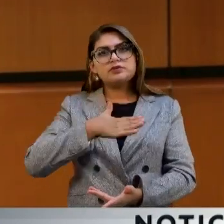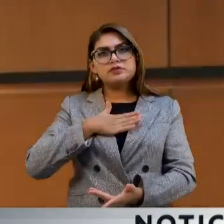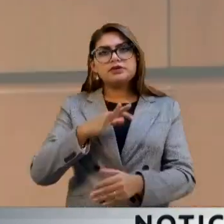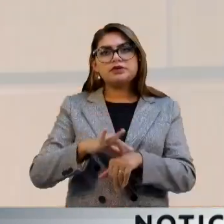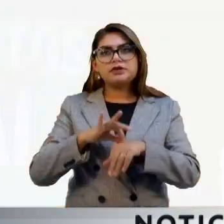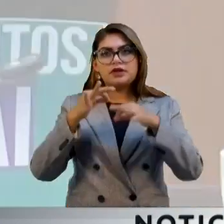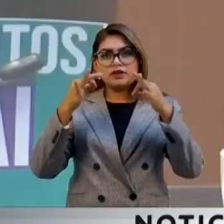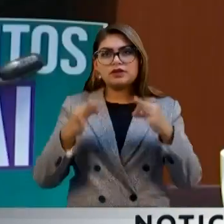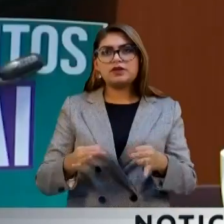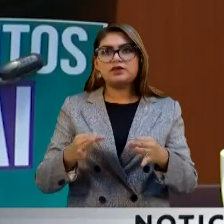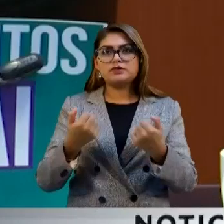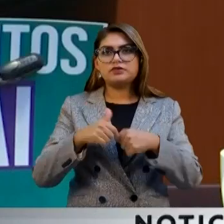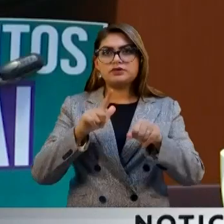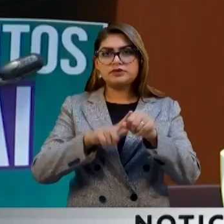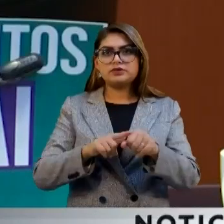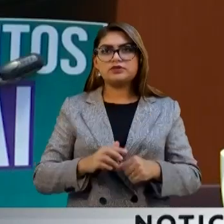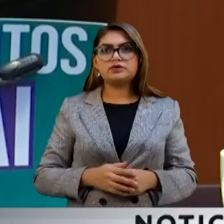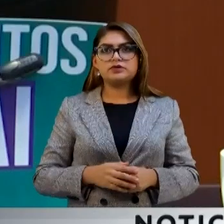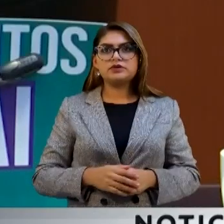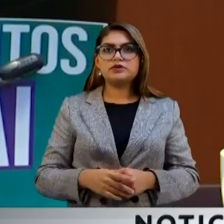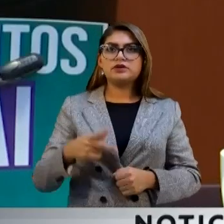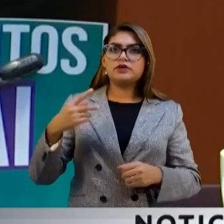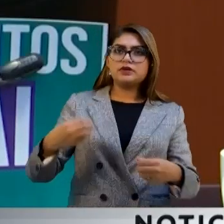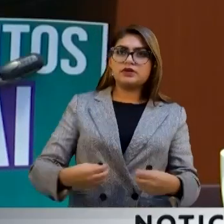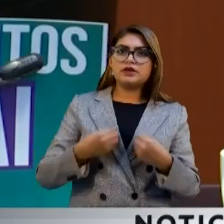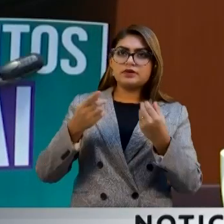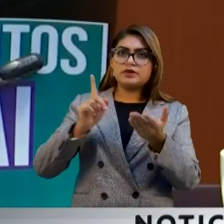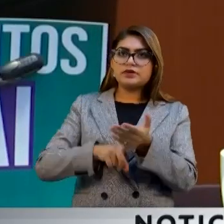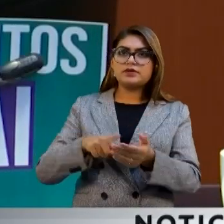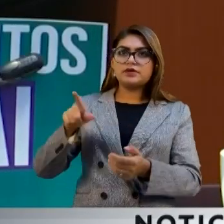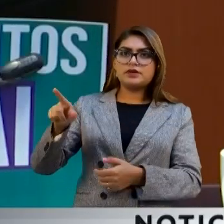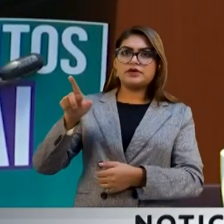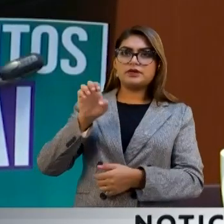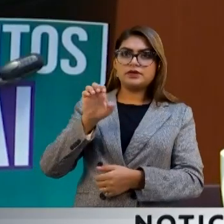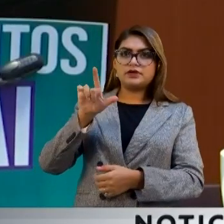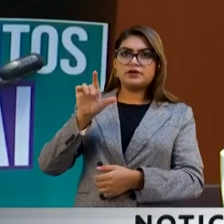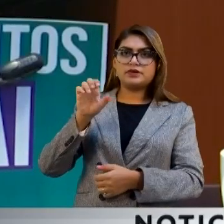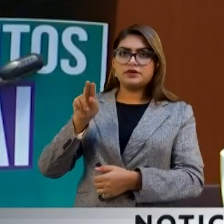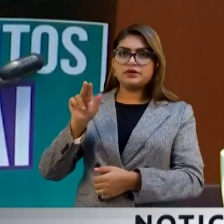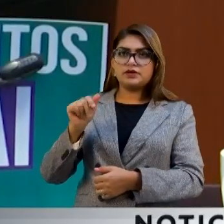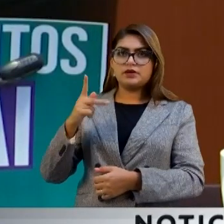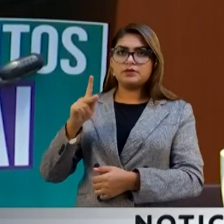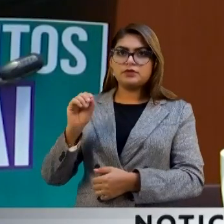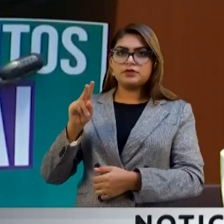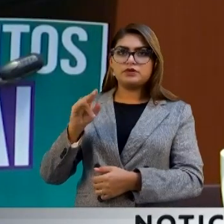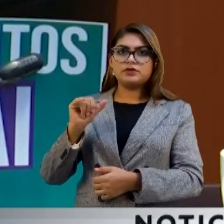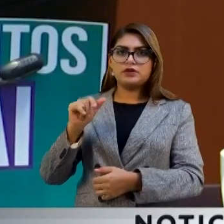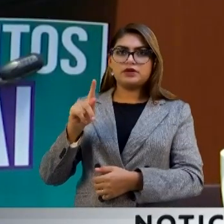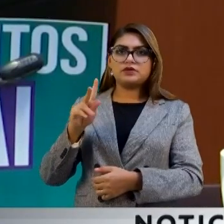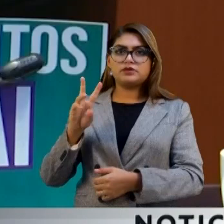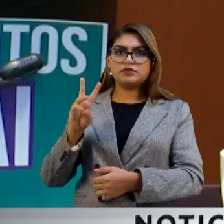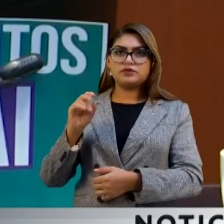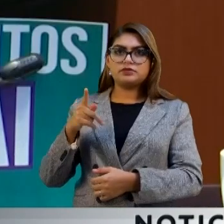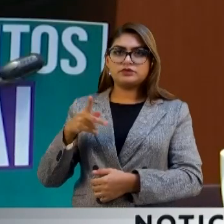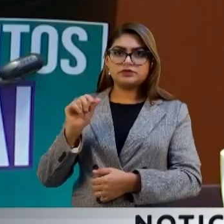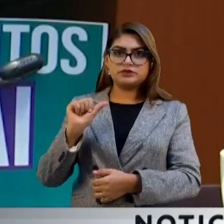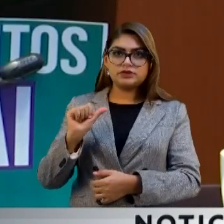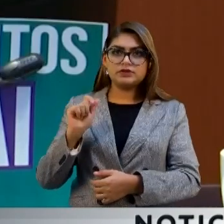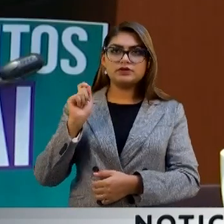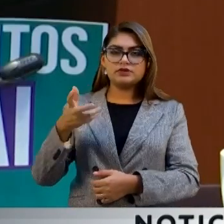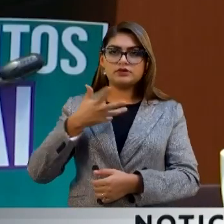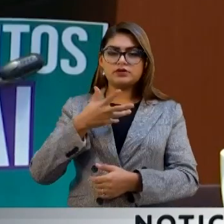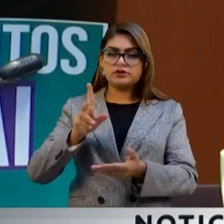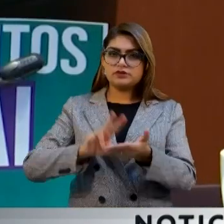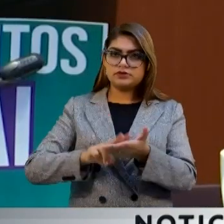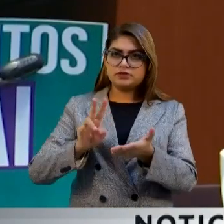realidad social. Y en la vida de Elena Poniatowska y en su historia se refrenda también el valor de la cultura, el valor